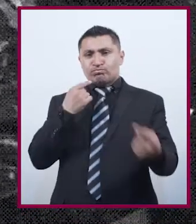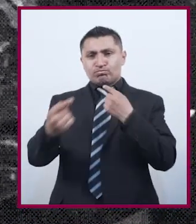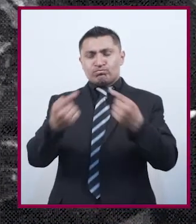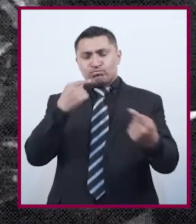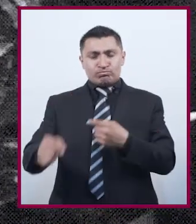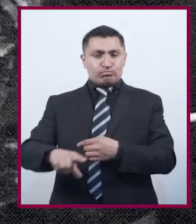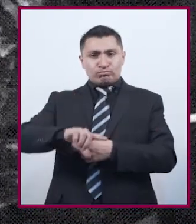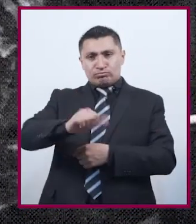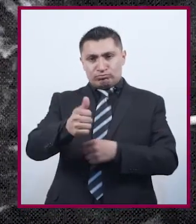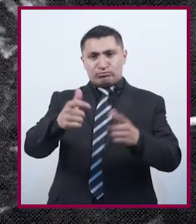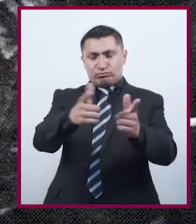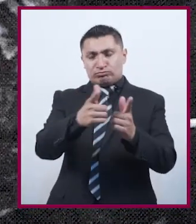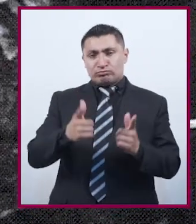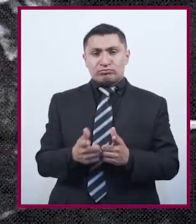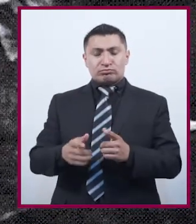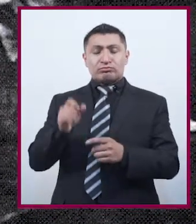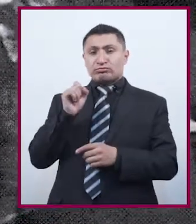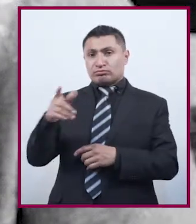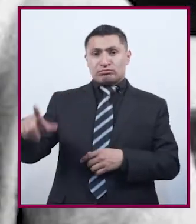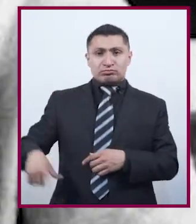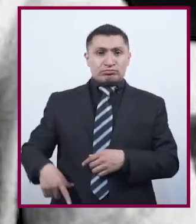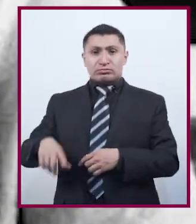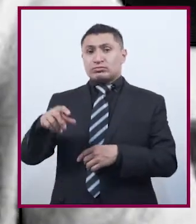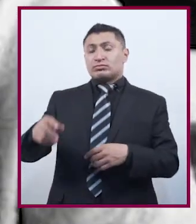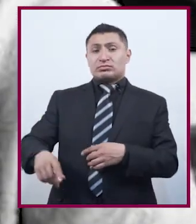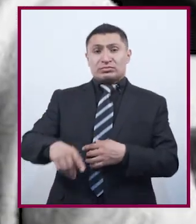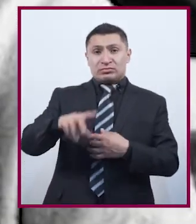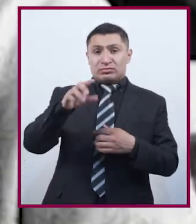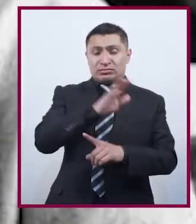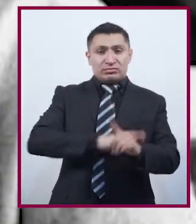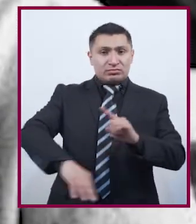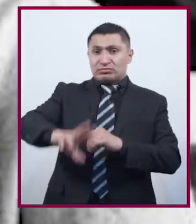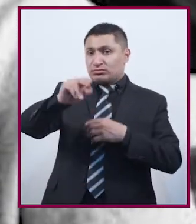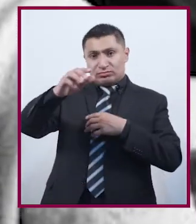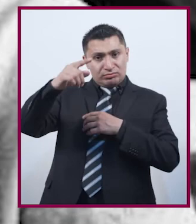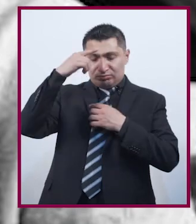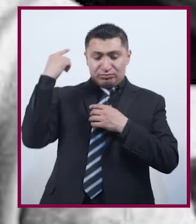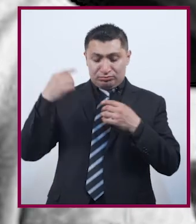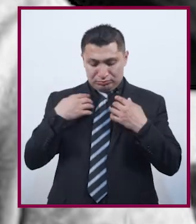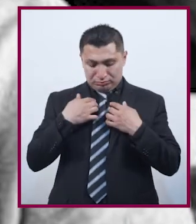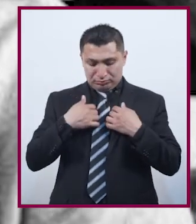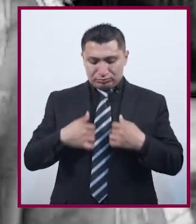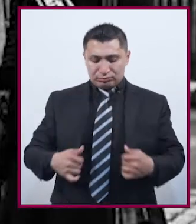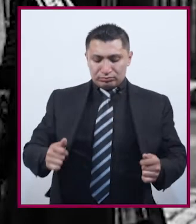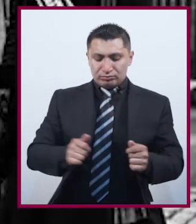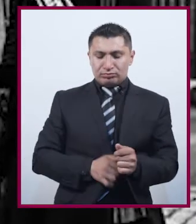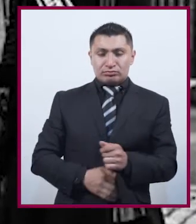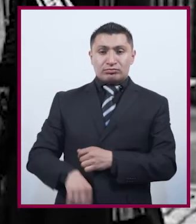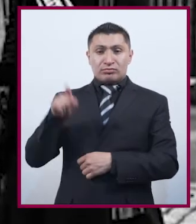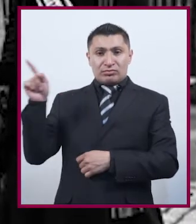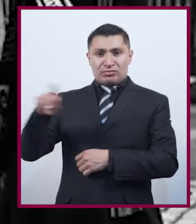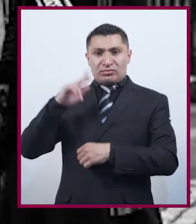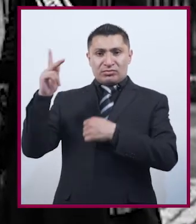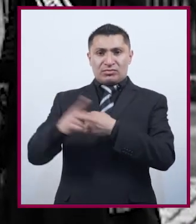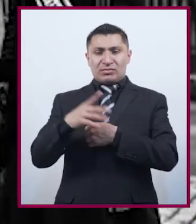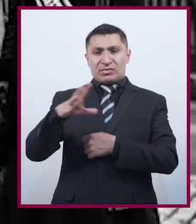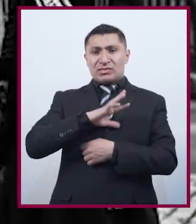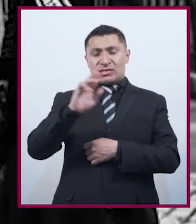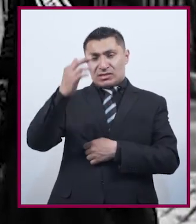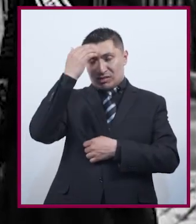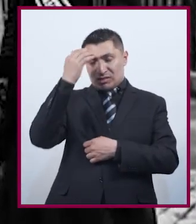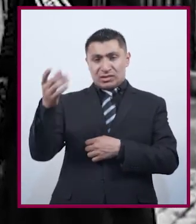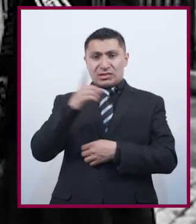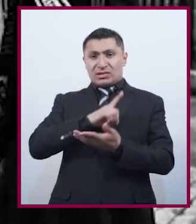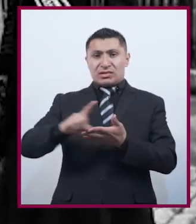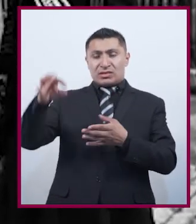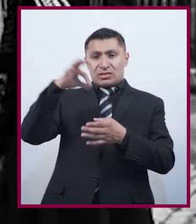debates con otras fracciones del partido. La situación no era tan sencilla. En Reino Unido se reconoce el